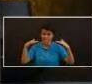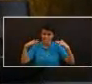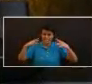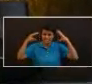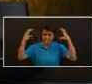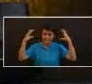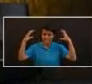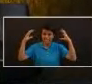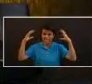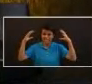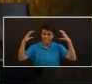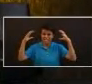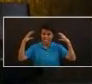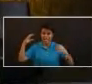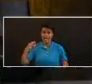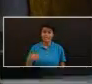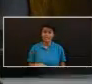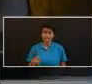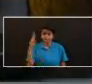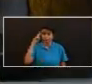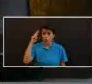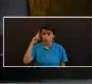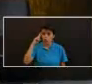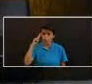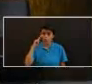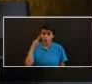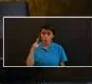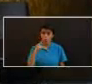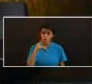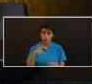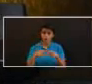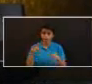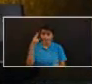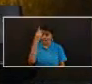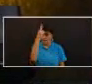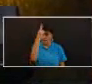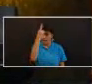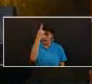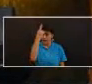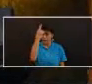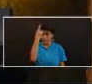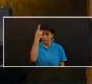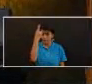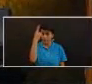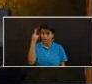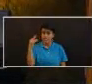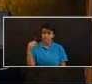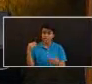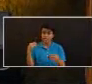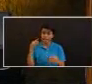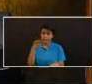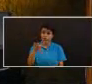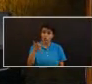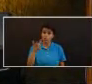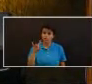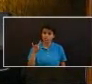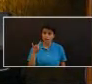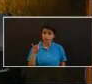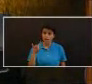tremendas, y reconocido por su rey, de pronto se encuentra que es un